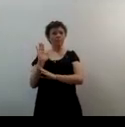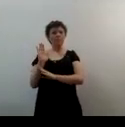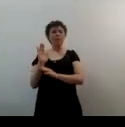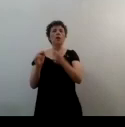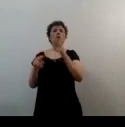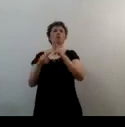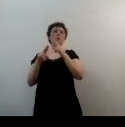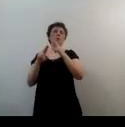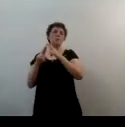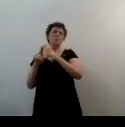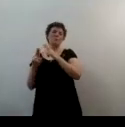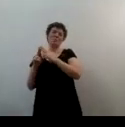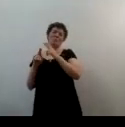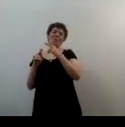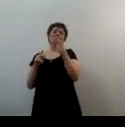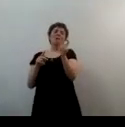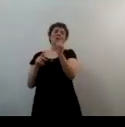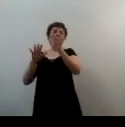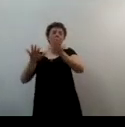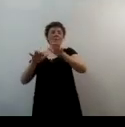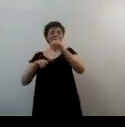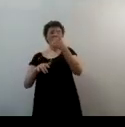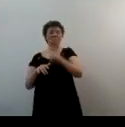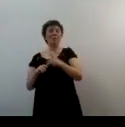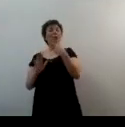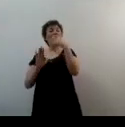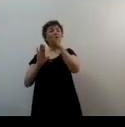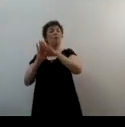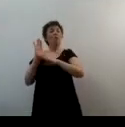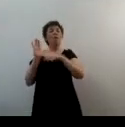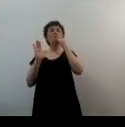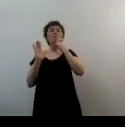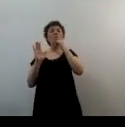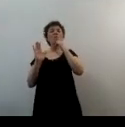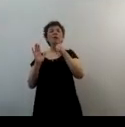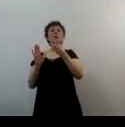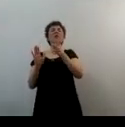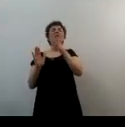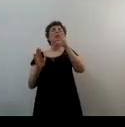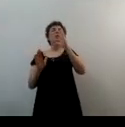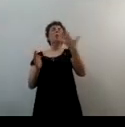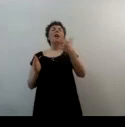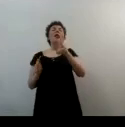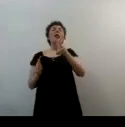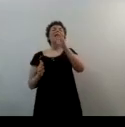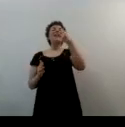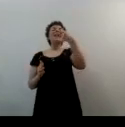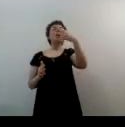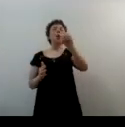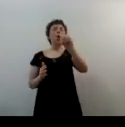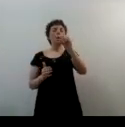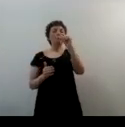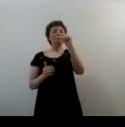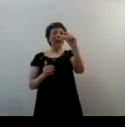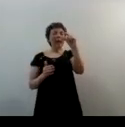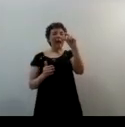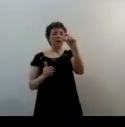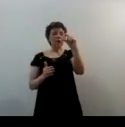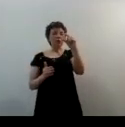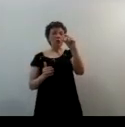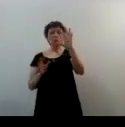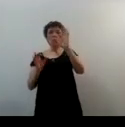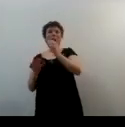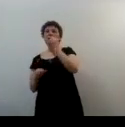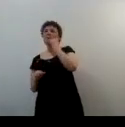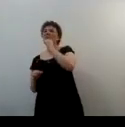técnico, pero de todas esas frutas, las que sí que tienen más carbohidratos es el higo, que un higo pequeño ya es lo mismo que una manzana. Cojo la manzana